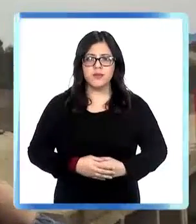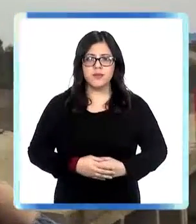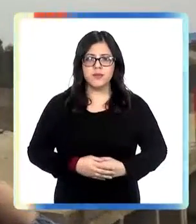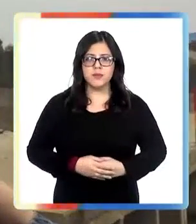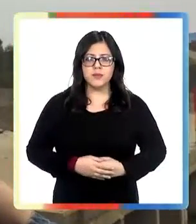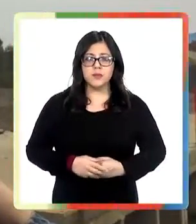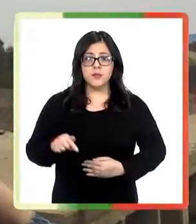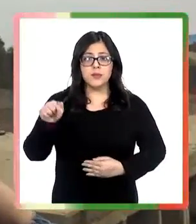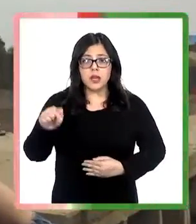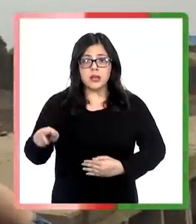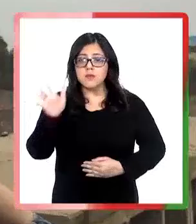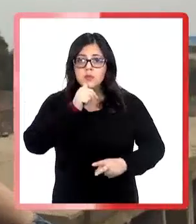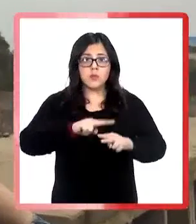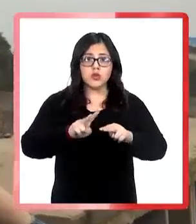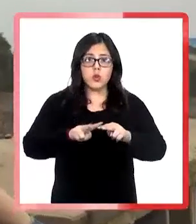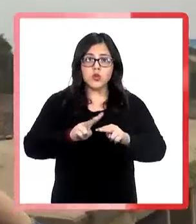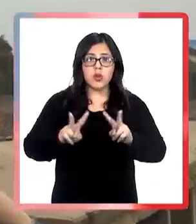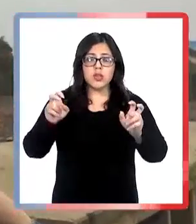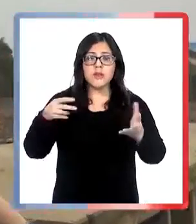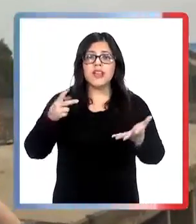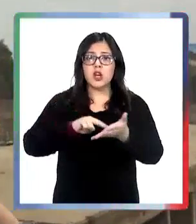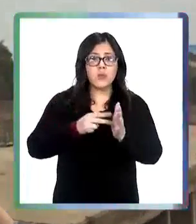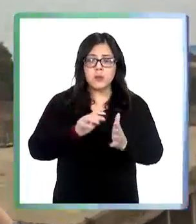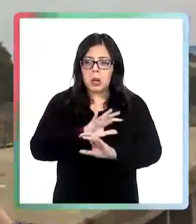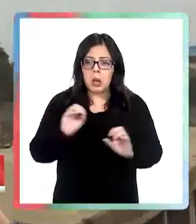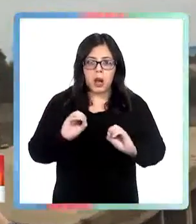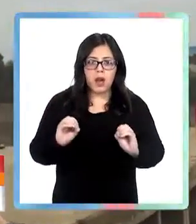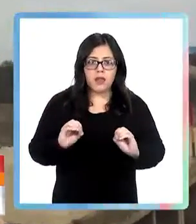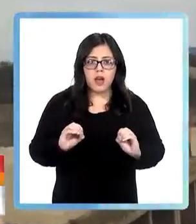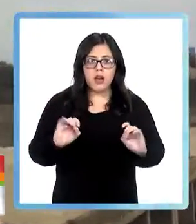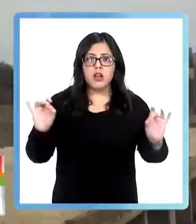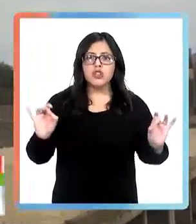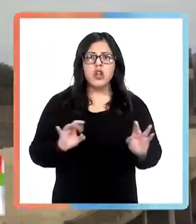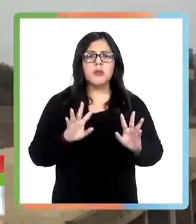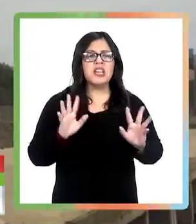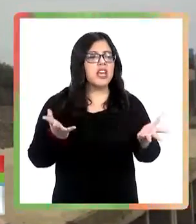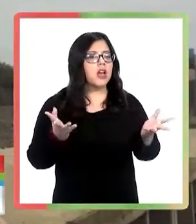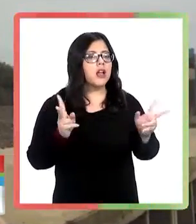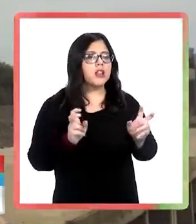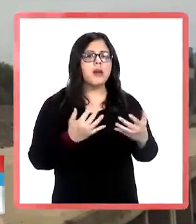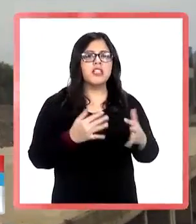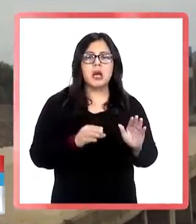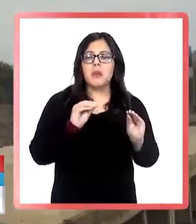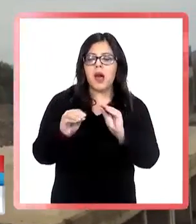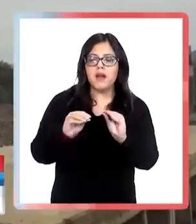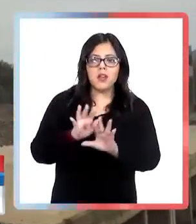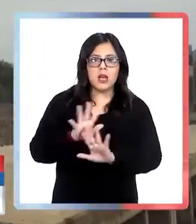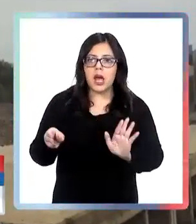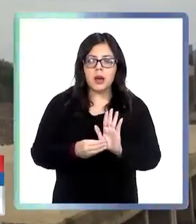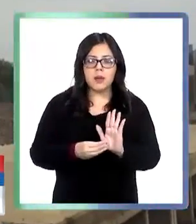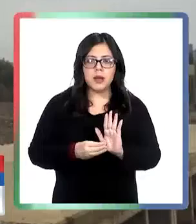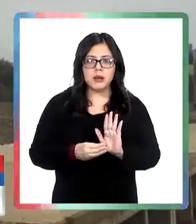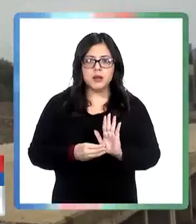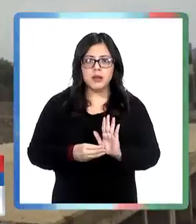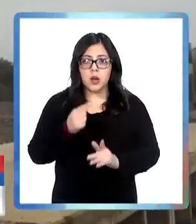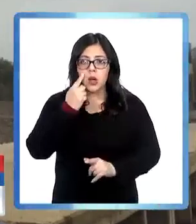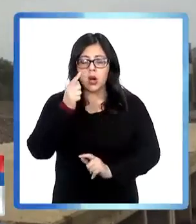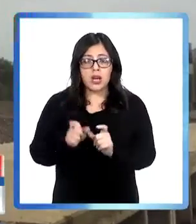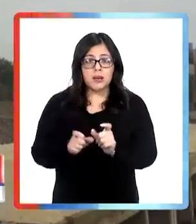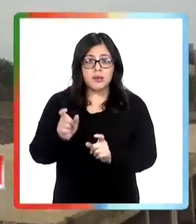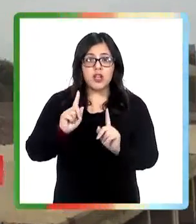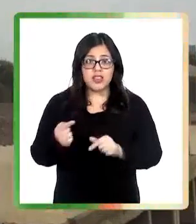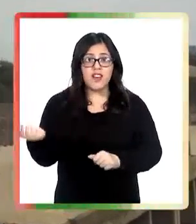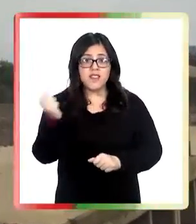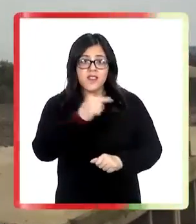de esto no hemos encontrado soluciones a los problemas. Nada, solamente puros dominales. La gente tiene